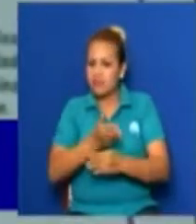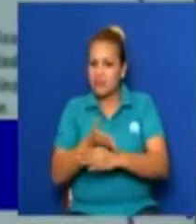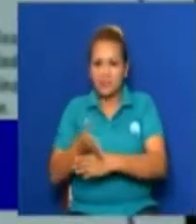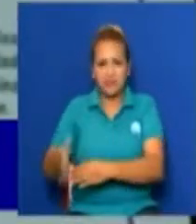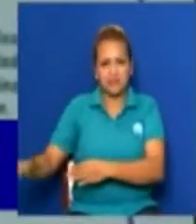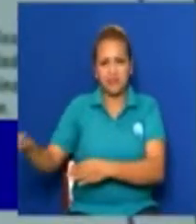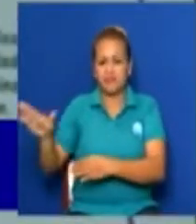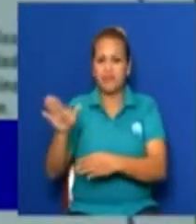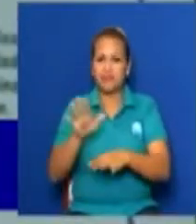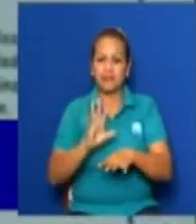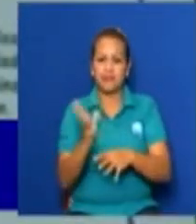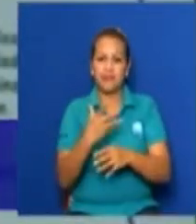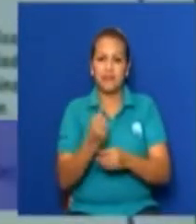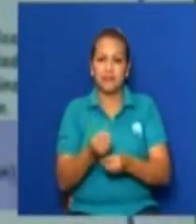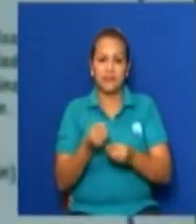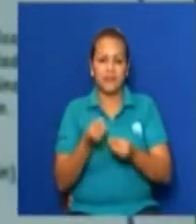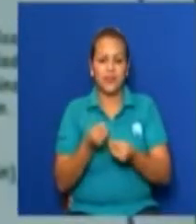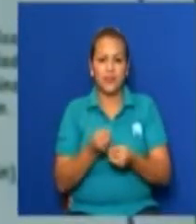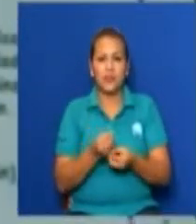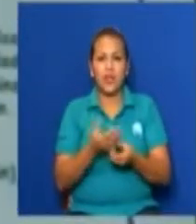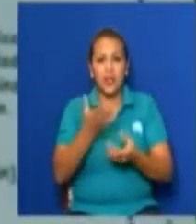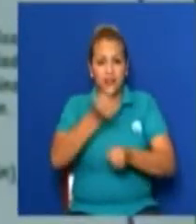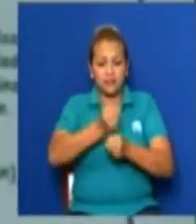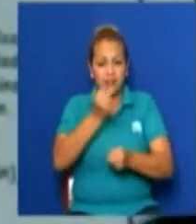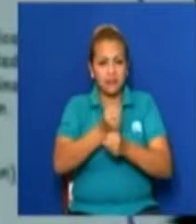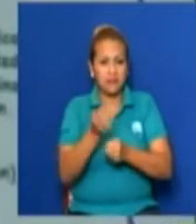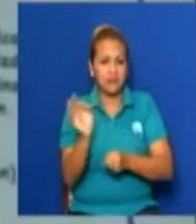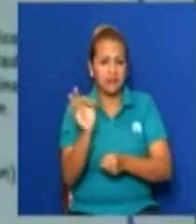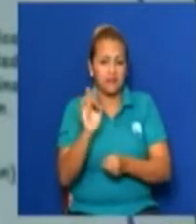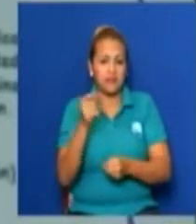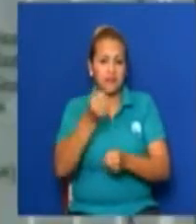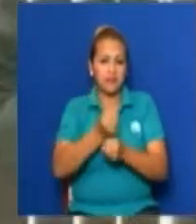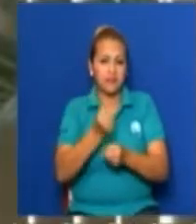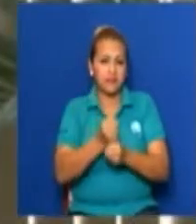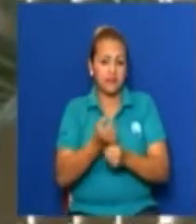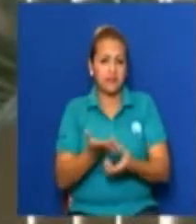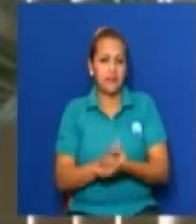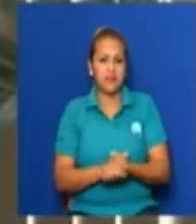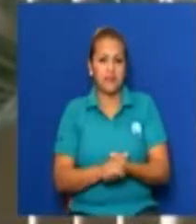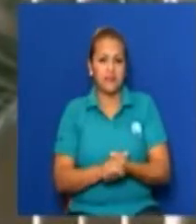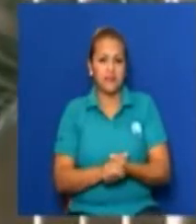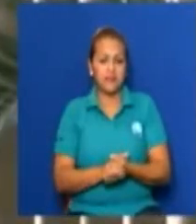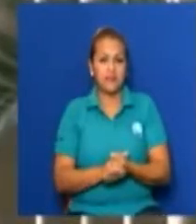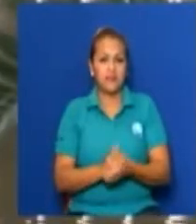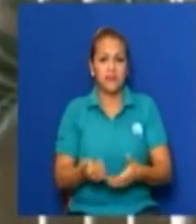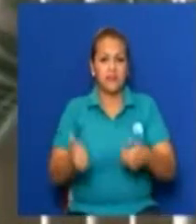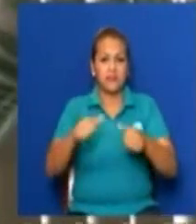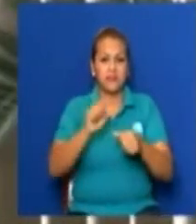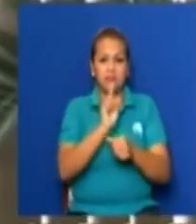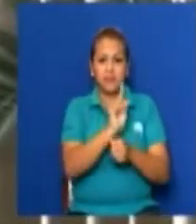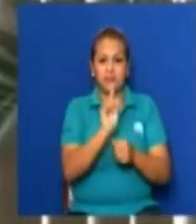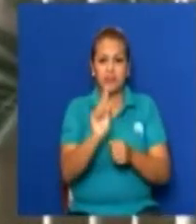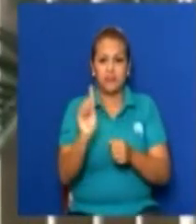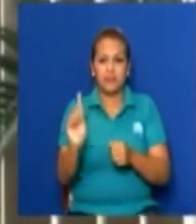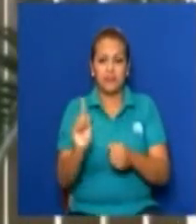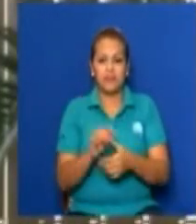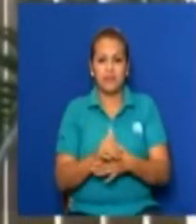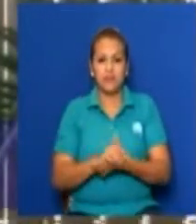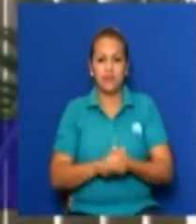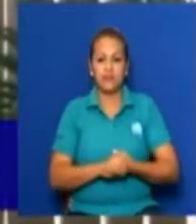en el empleo y la ocupación. La recomendación 111 sobre